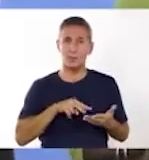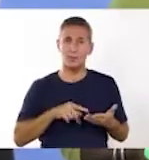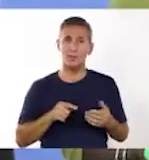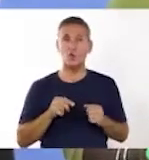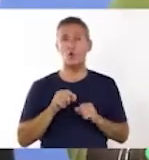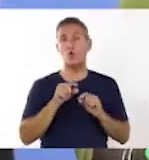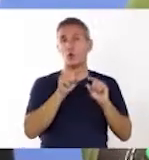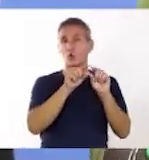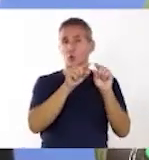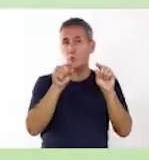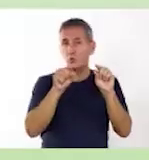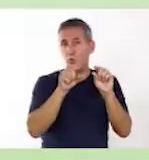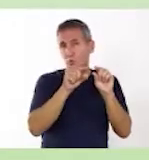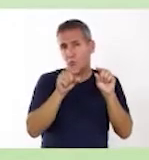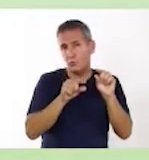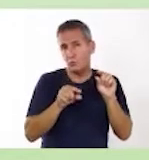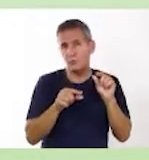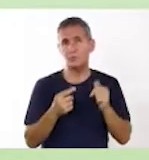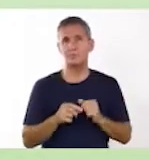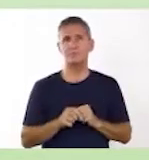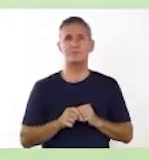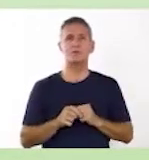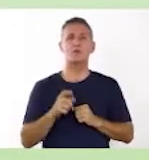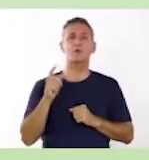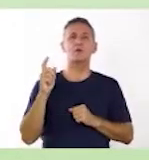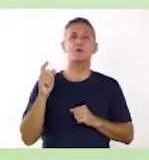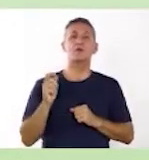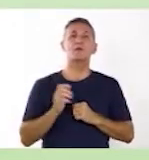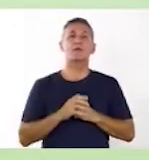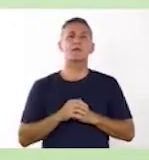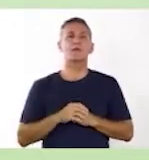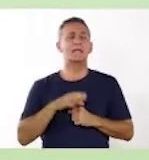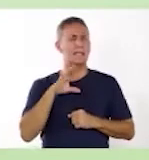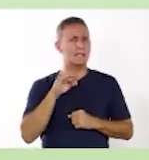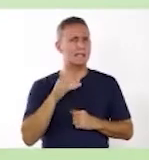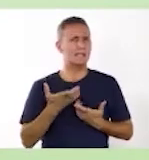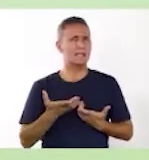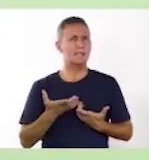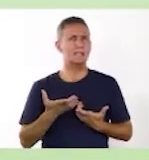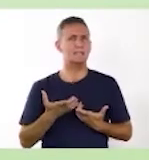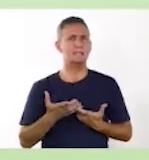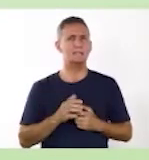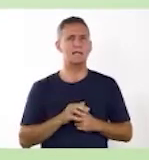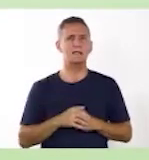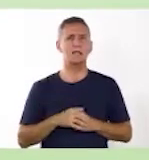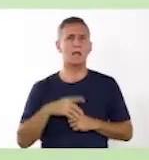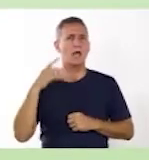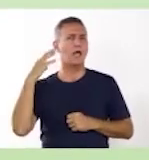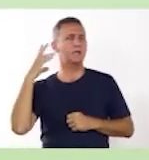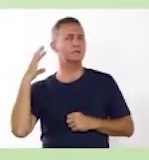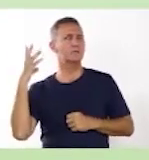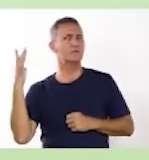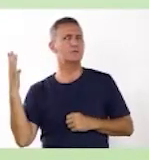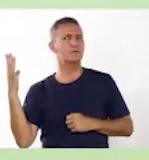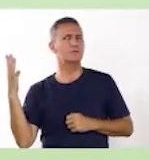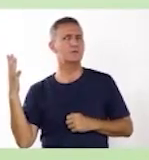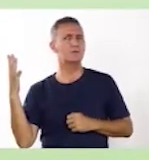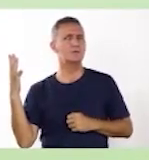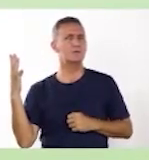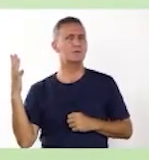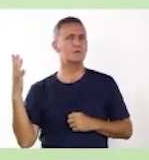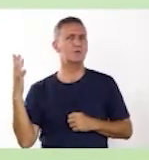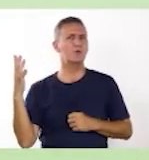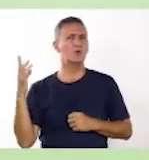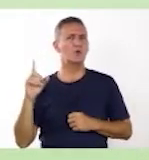y un terceto. Y me dice que hay sonoridad. ¿No sintieron esa sonoridad? Que